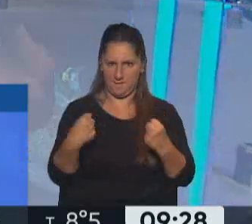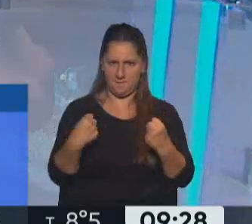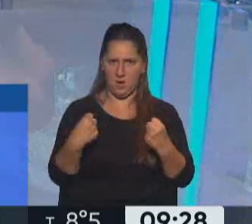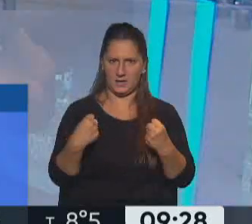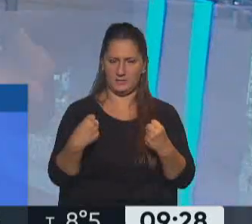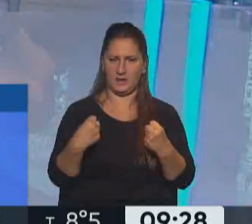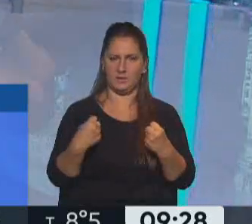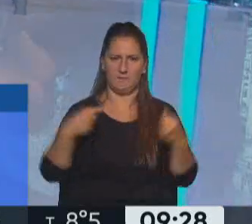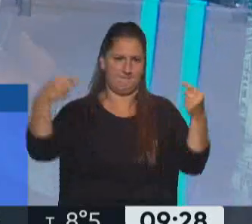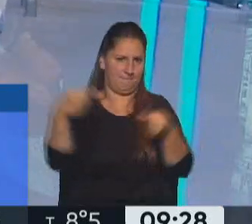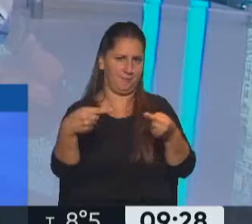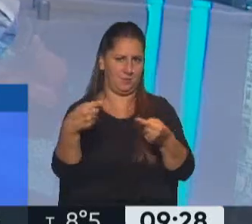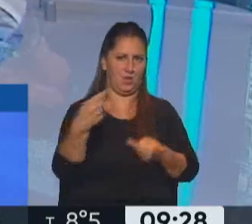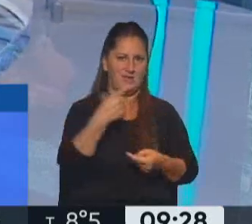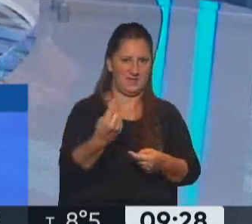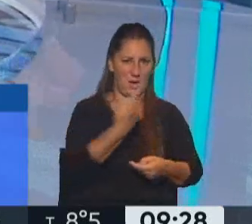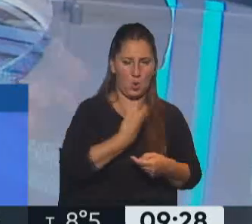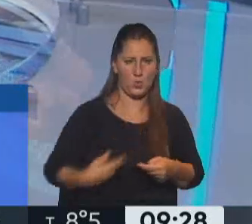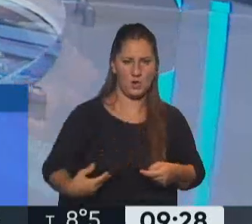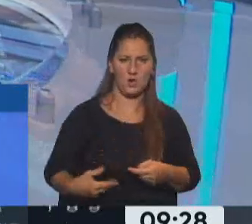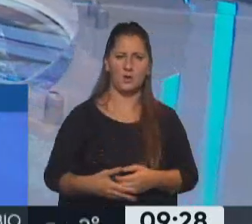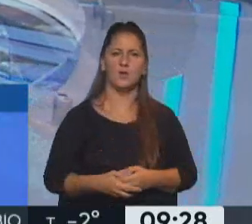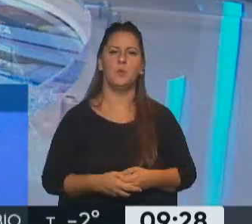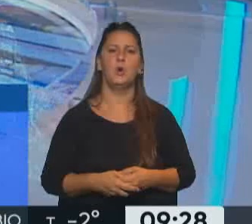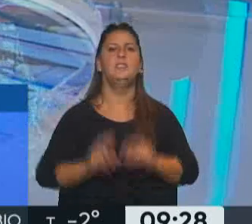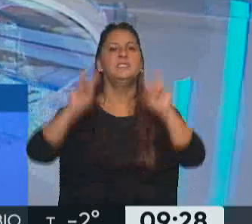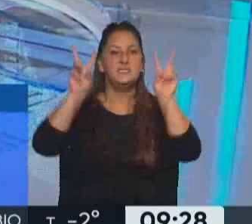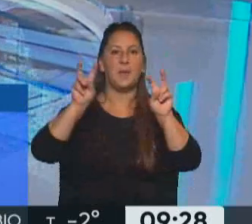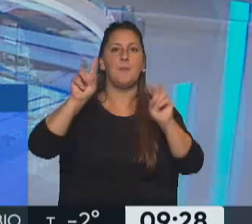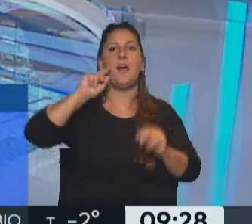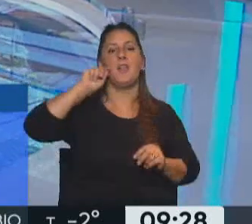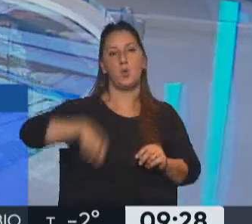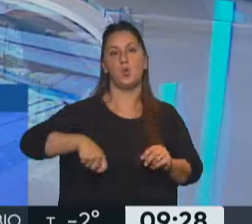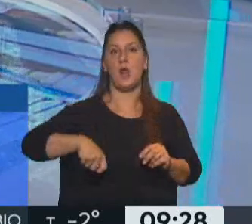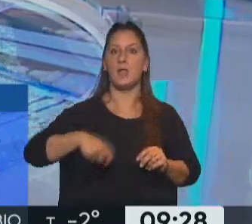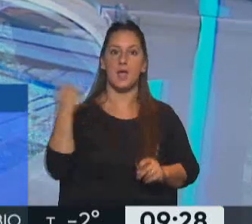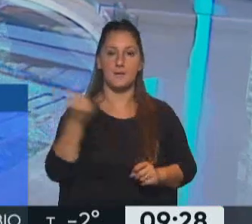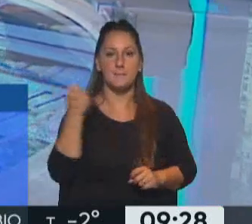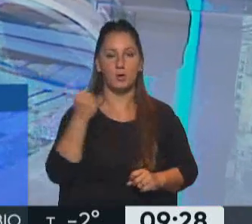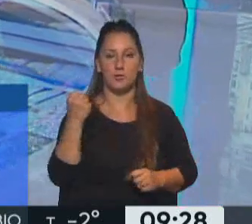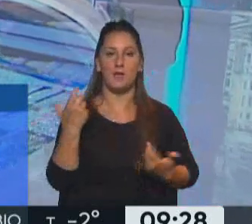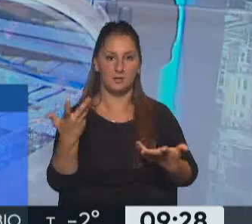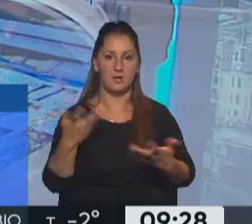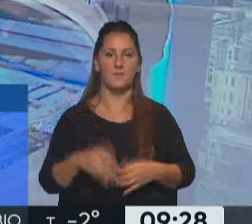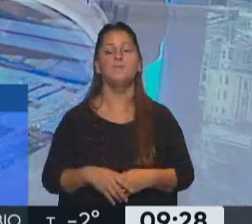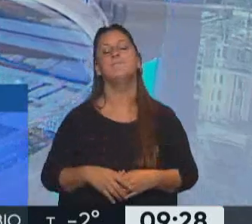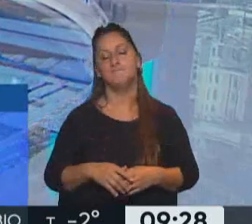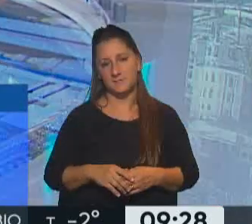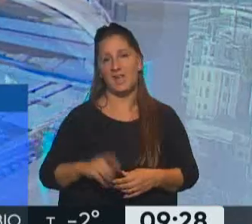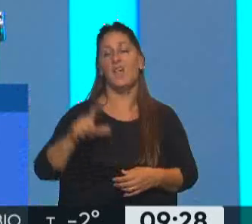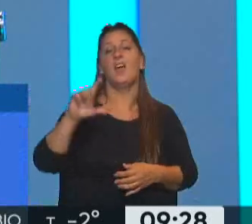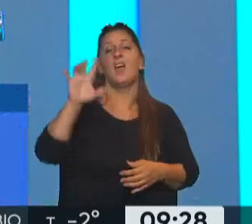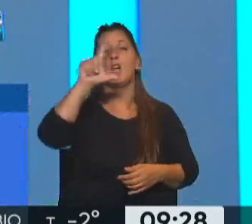y como se diría en el barrio, garpa el tema de Ucrania, ¿no? Sí, claro. Sí, es un tema obviamente de